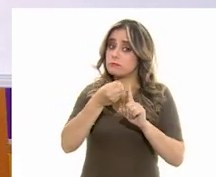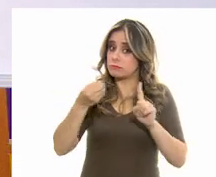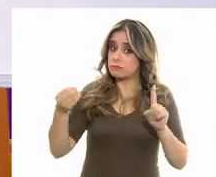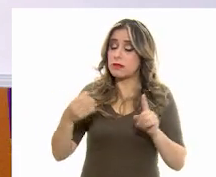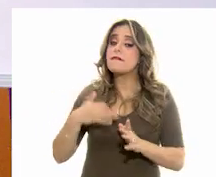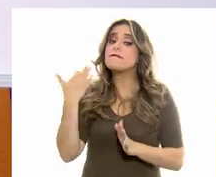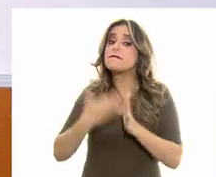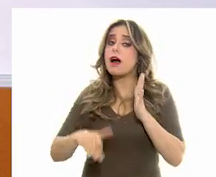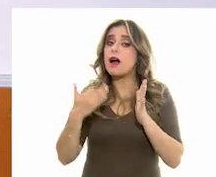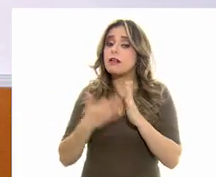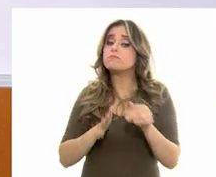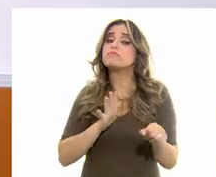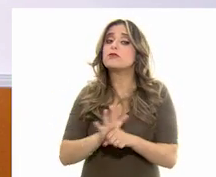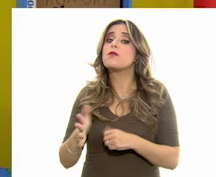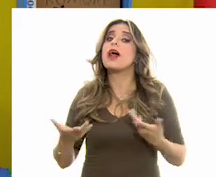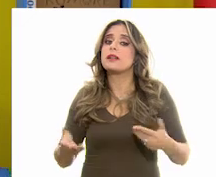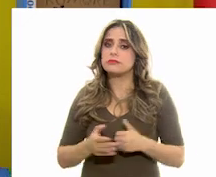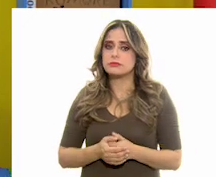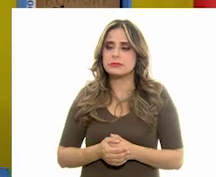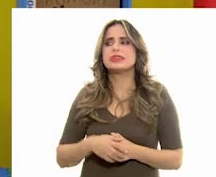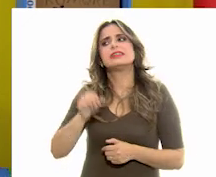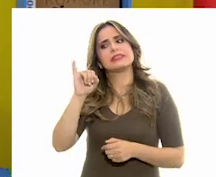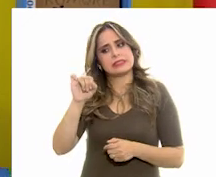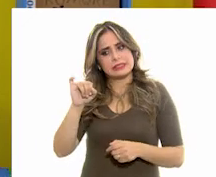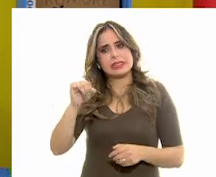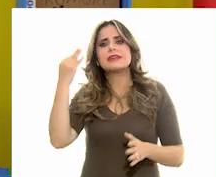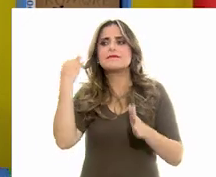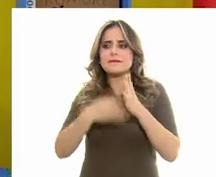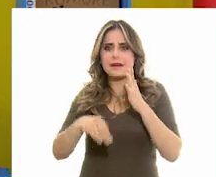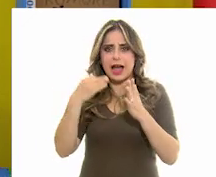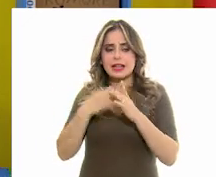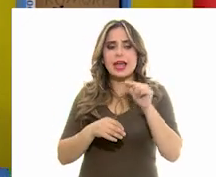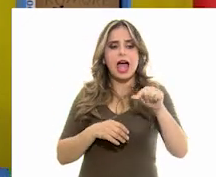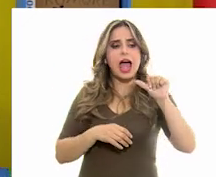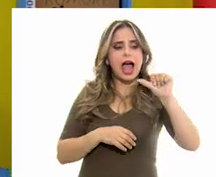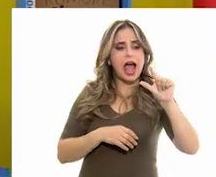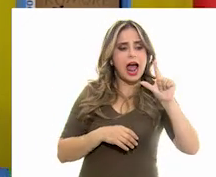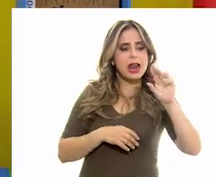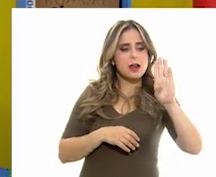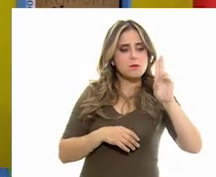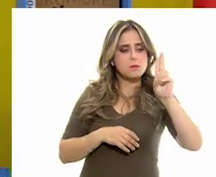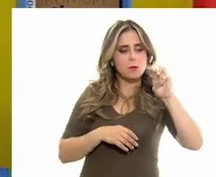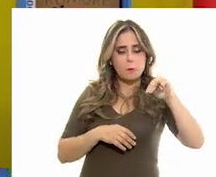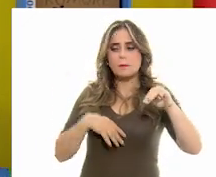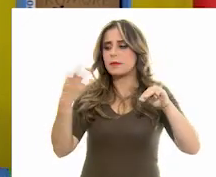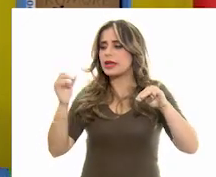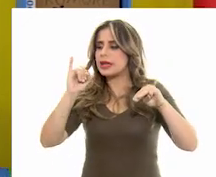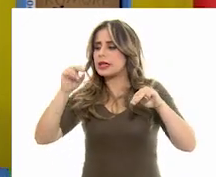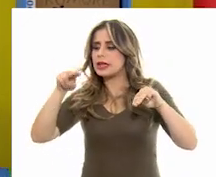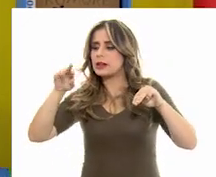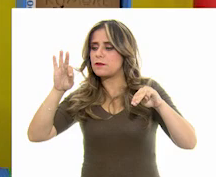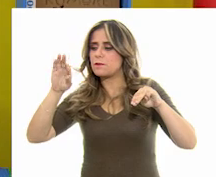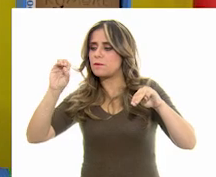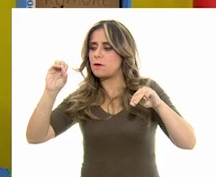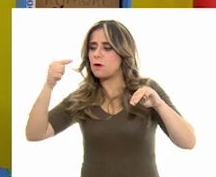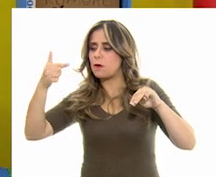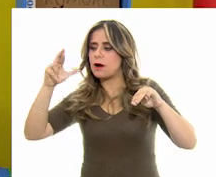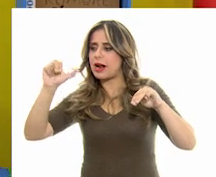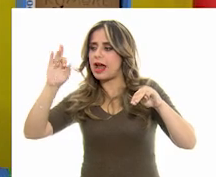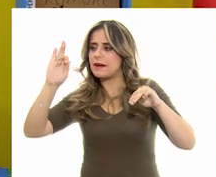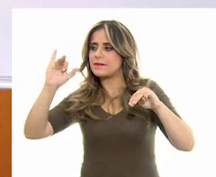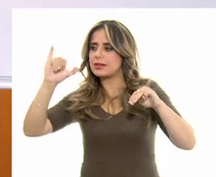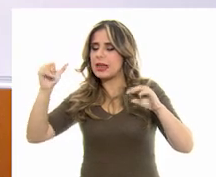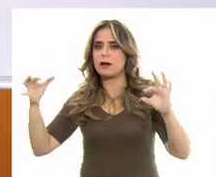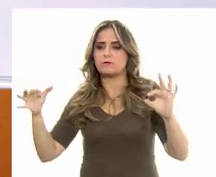nos falta? Nos falta algo que conecte álbum con infografías. Así es. Y entonces es